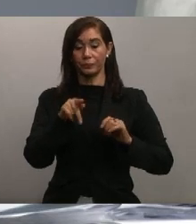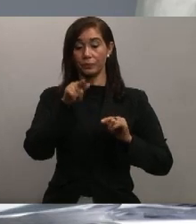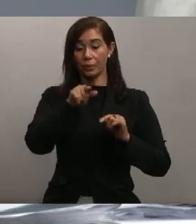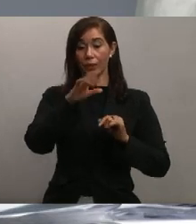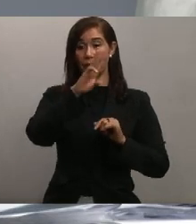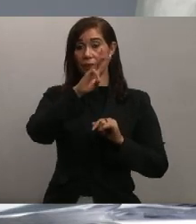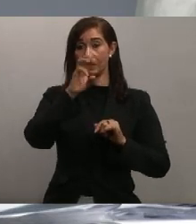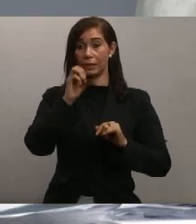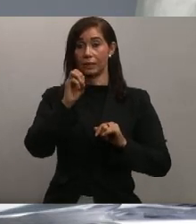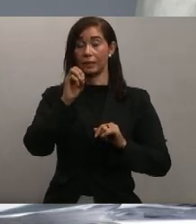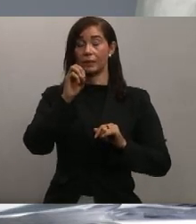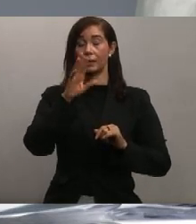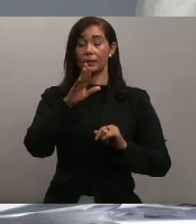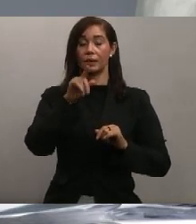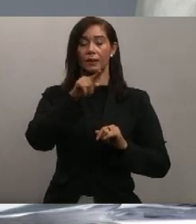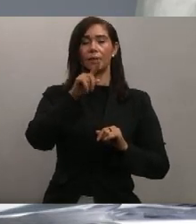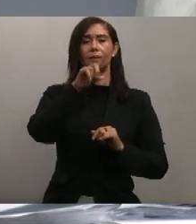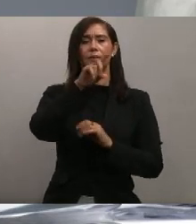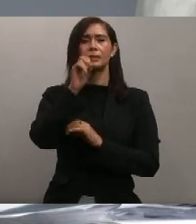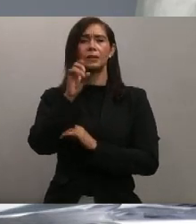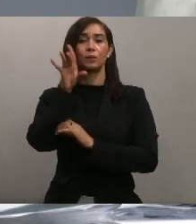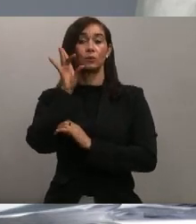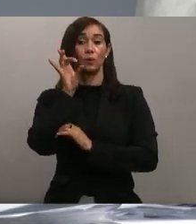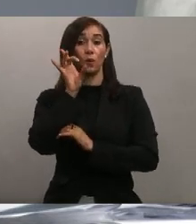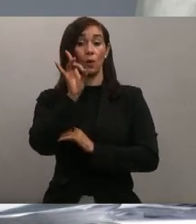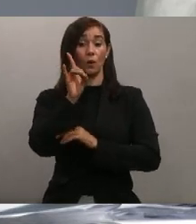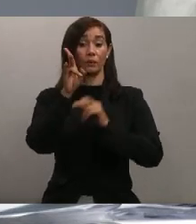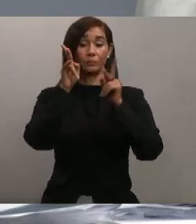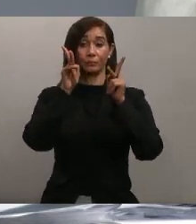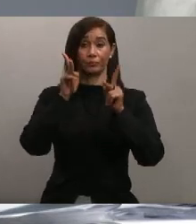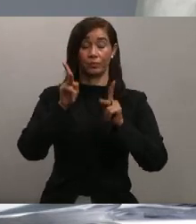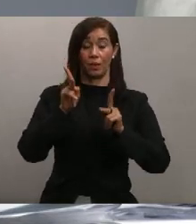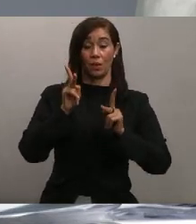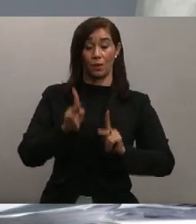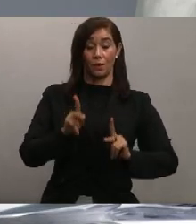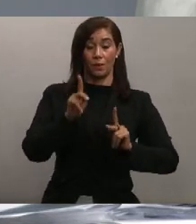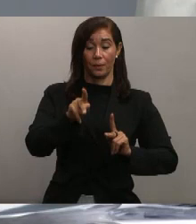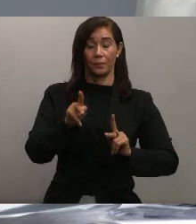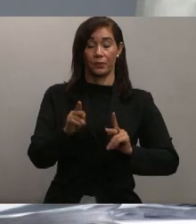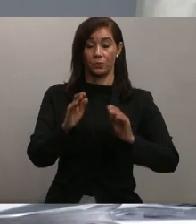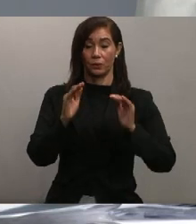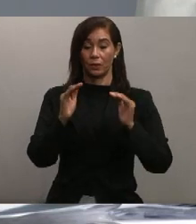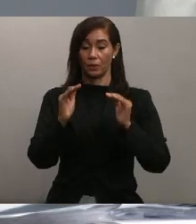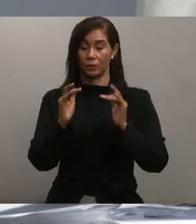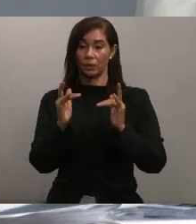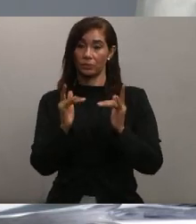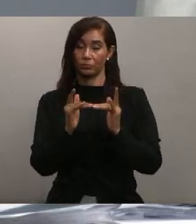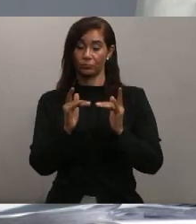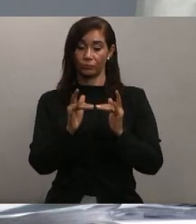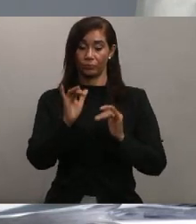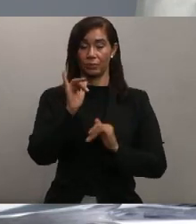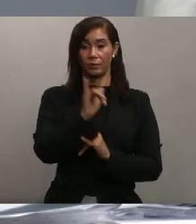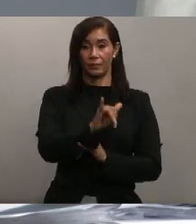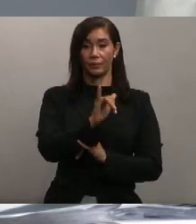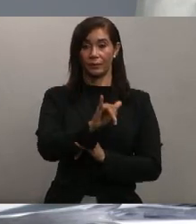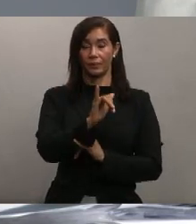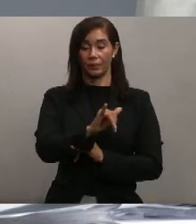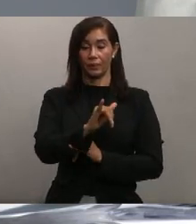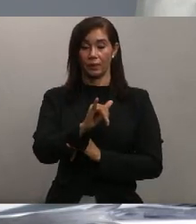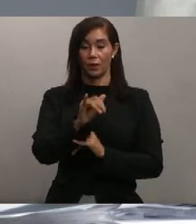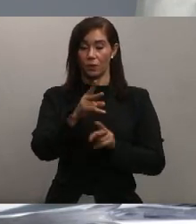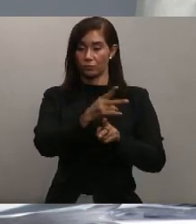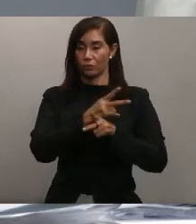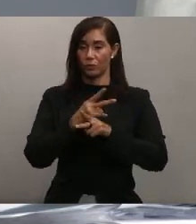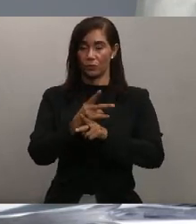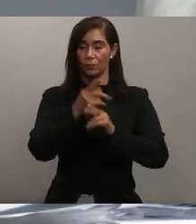ellas, 108 casos están recluidos en unidades